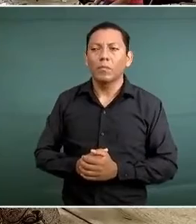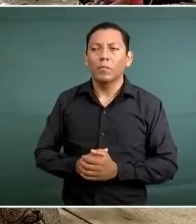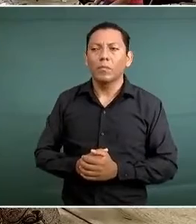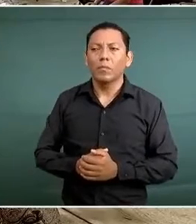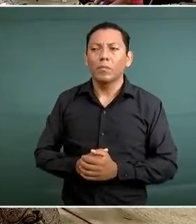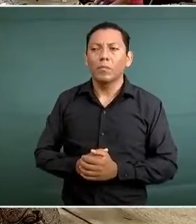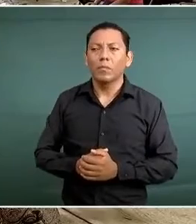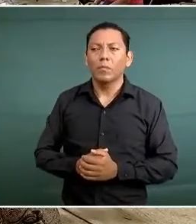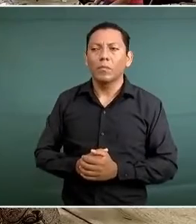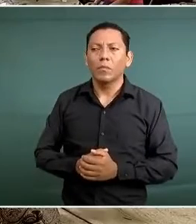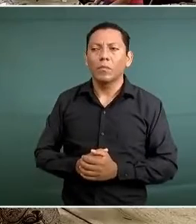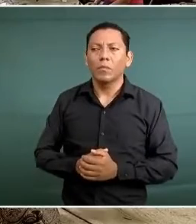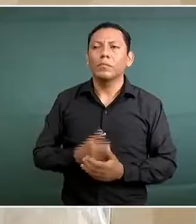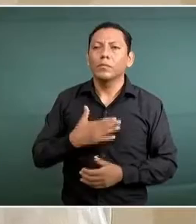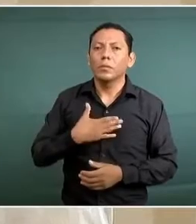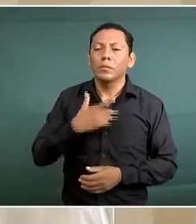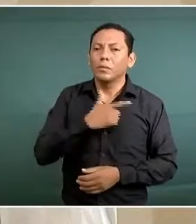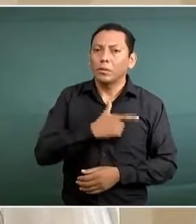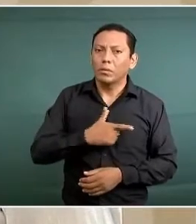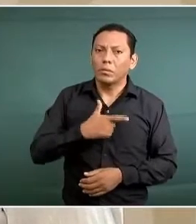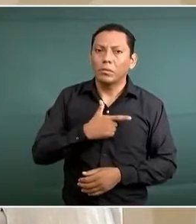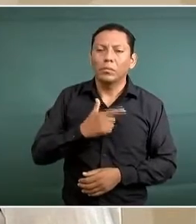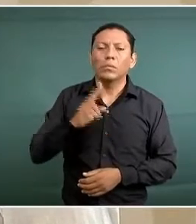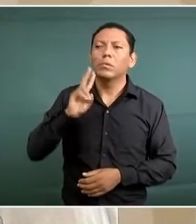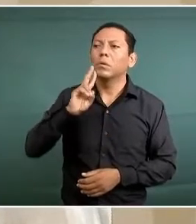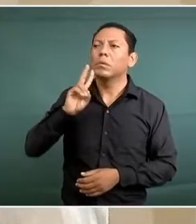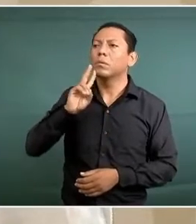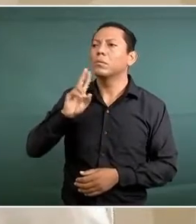a mí me gustaría a ver